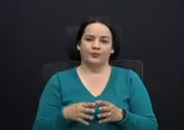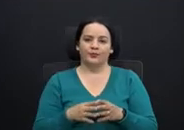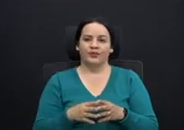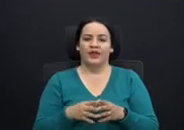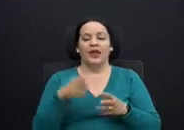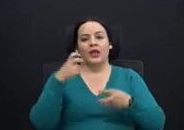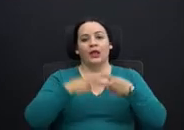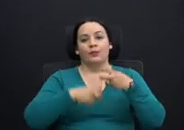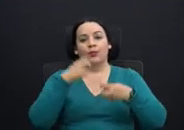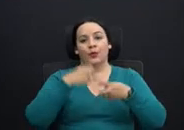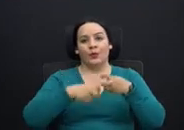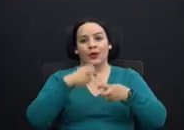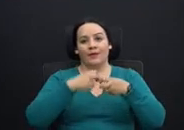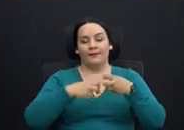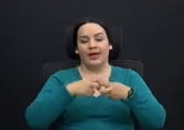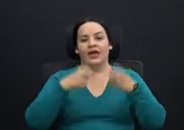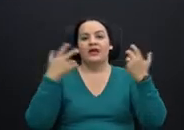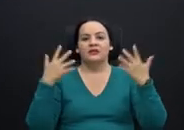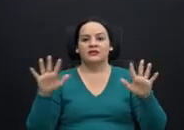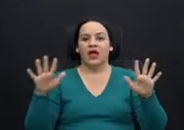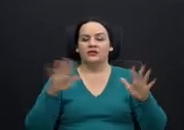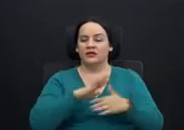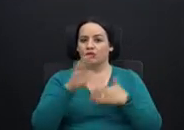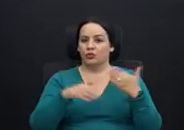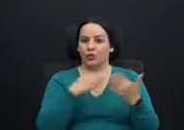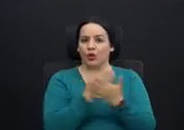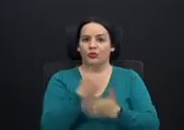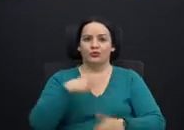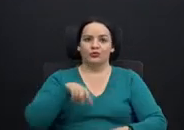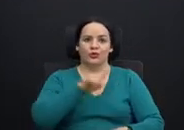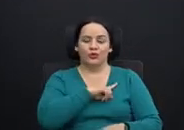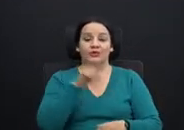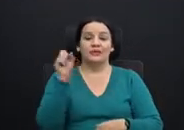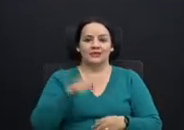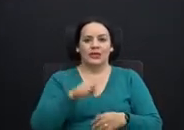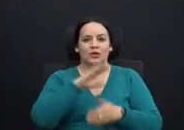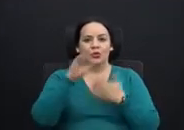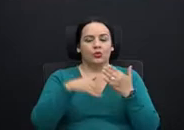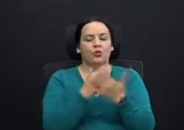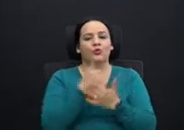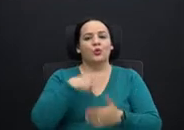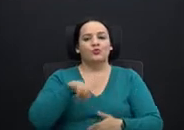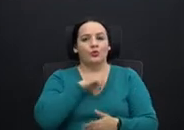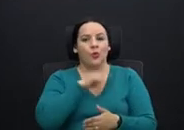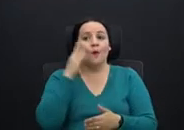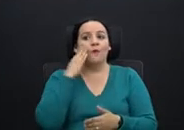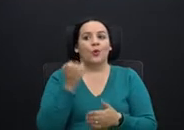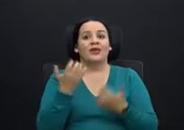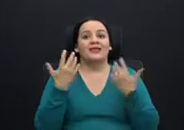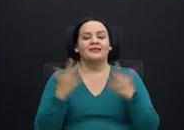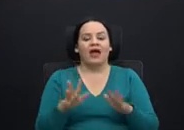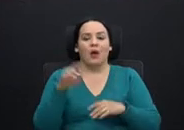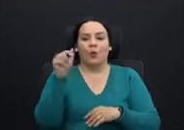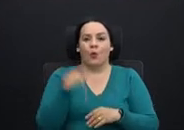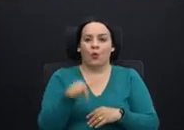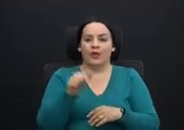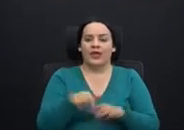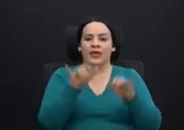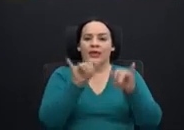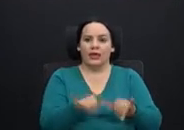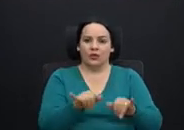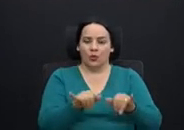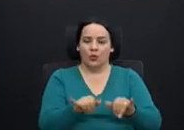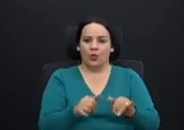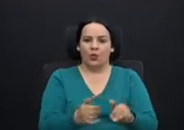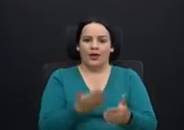el problema ya es de todos nosotros. Y es de todos nosotros porque ya hoy quedó puesto en la mesa